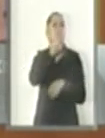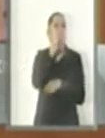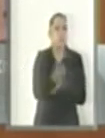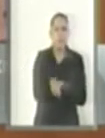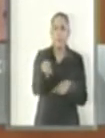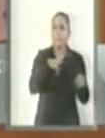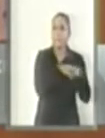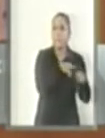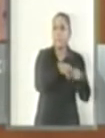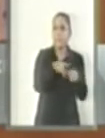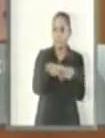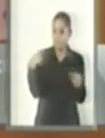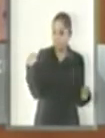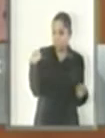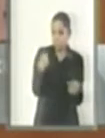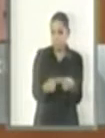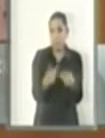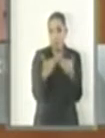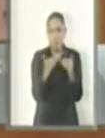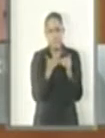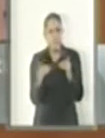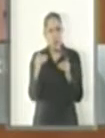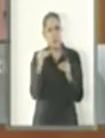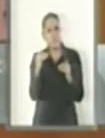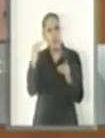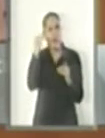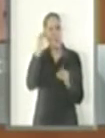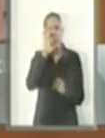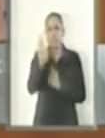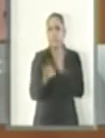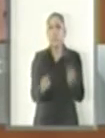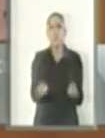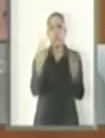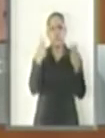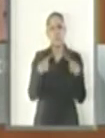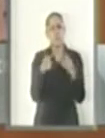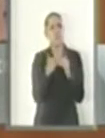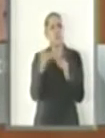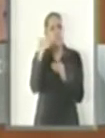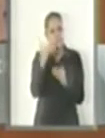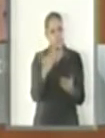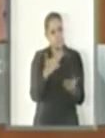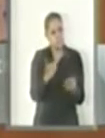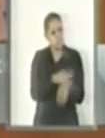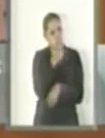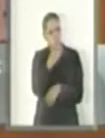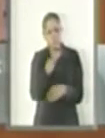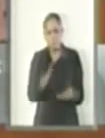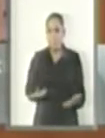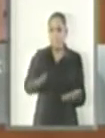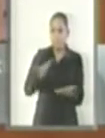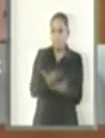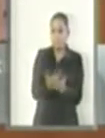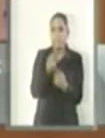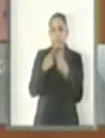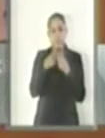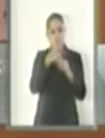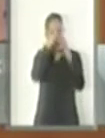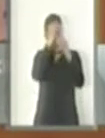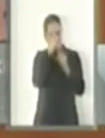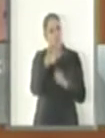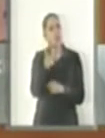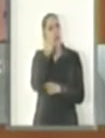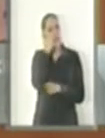meses, acaso años. Con este punto de acuerdo, compañeras y compañeros legisladores, queremos llamar la